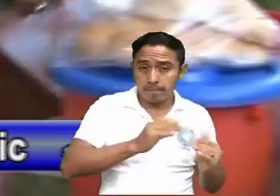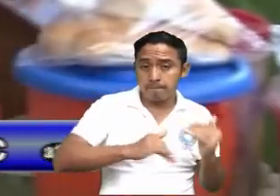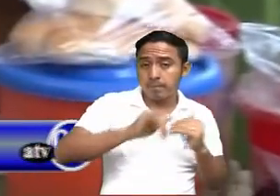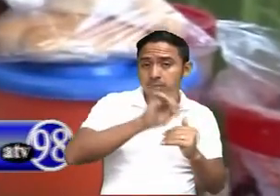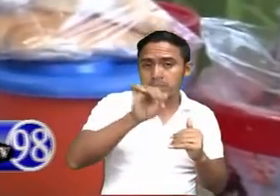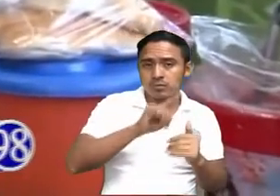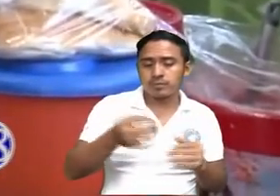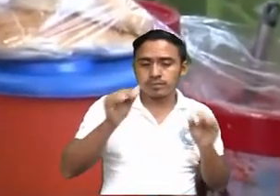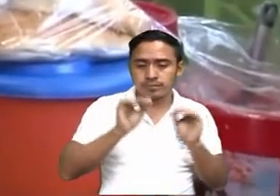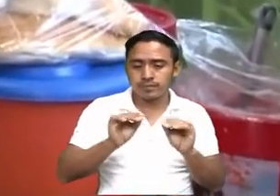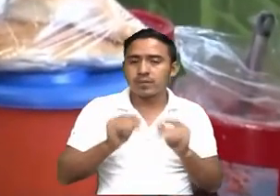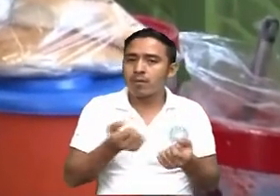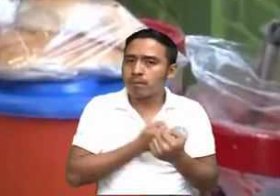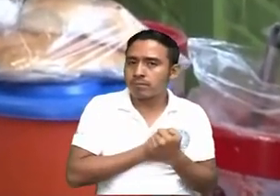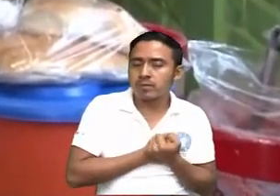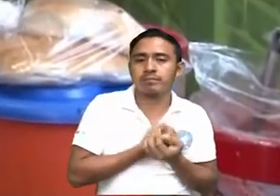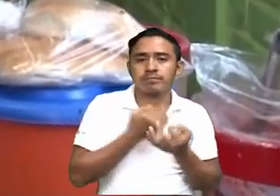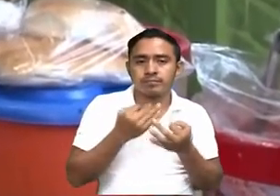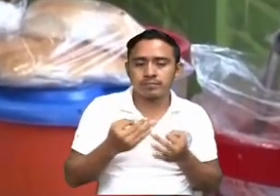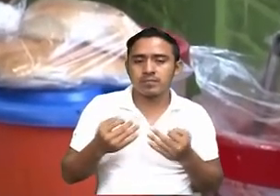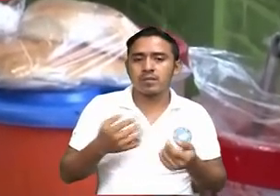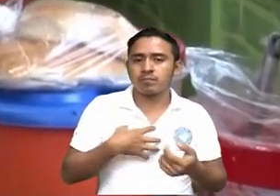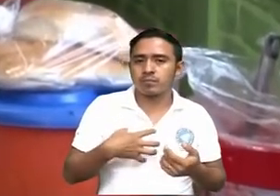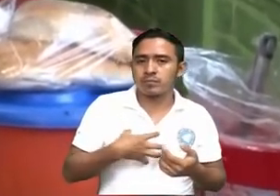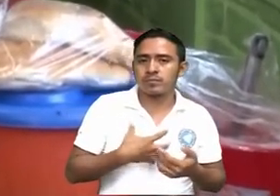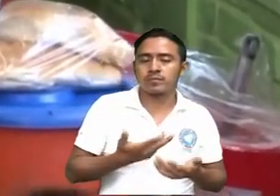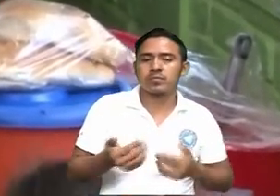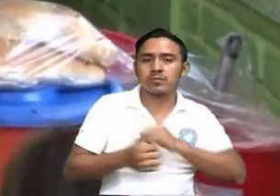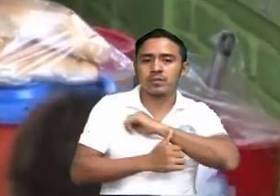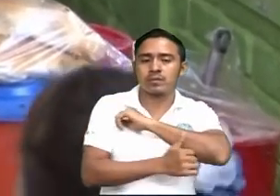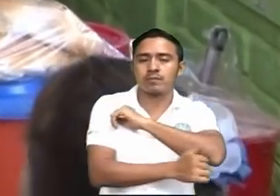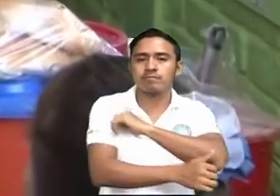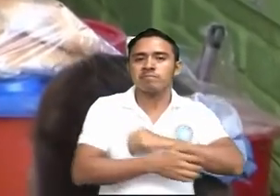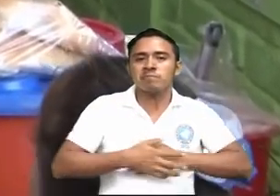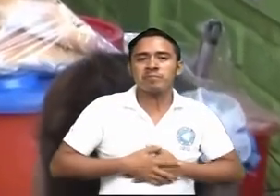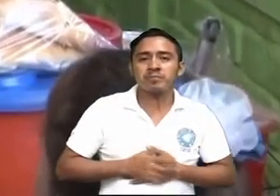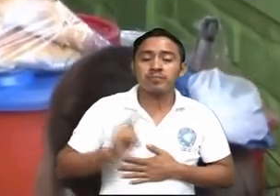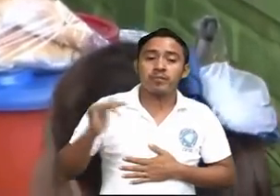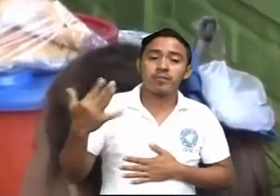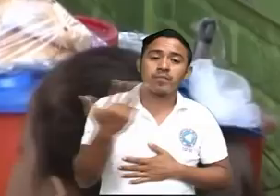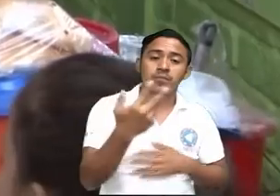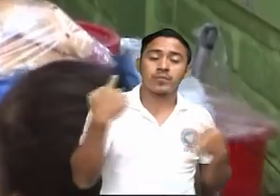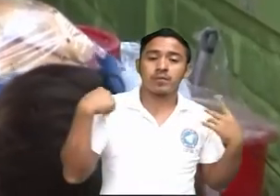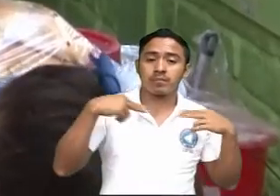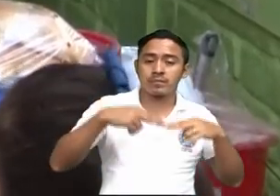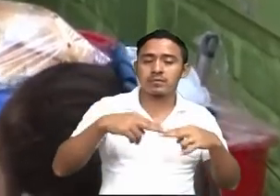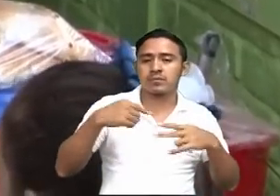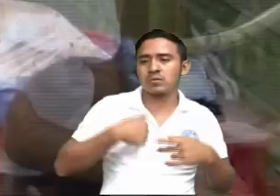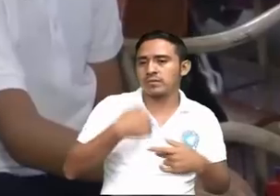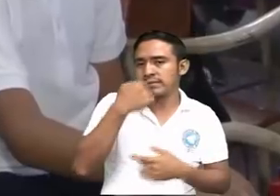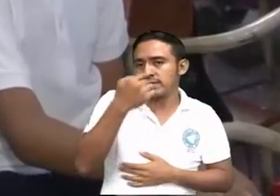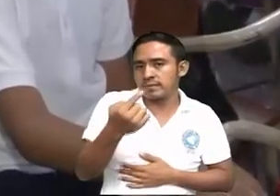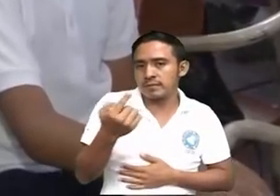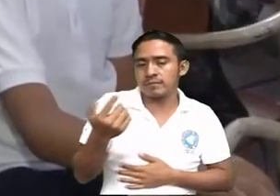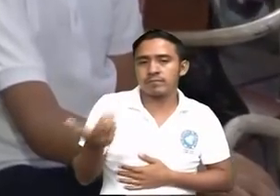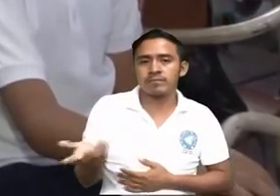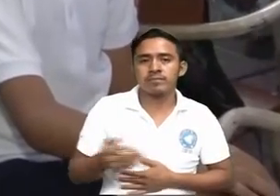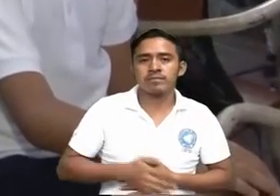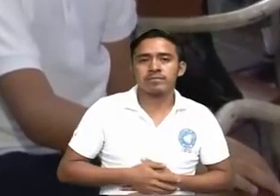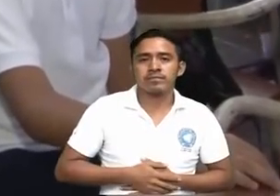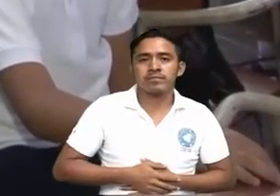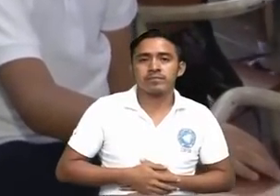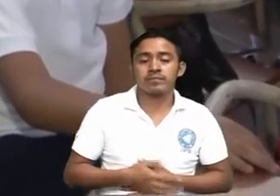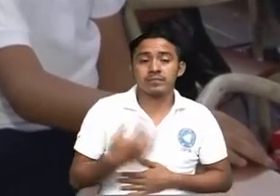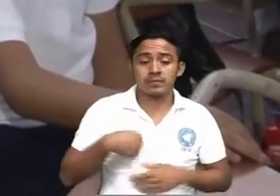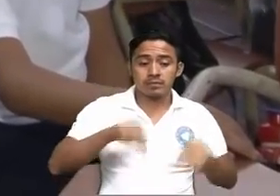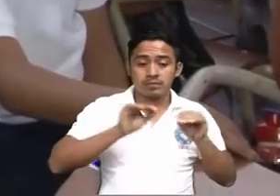sino quien enseña con amor y dedicación a sus alumnos. Para todos los docentes, lo que yo les puedo decir es que enseñamos a